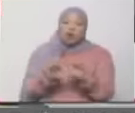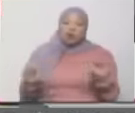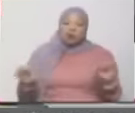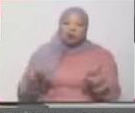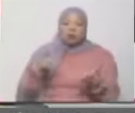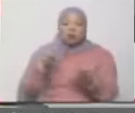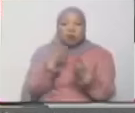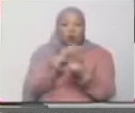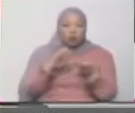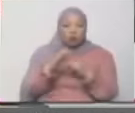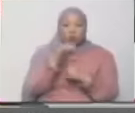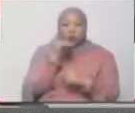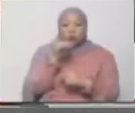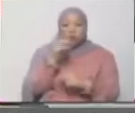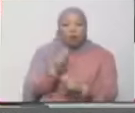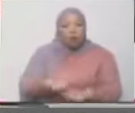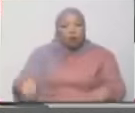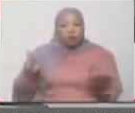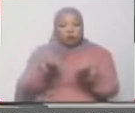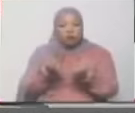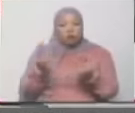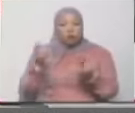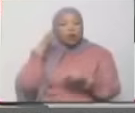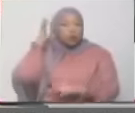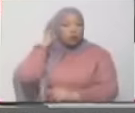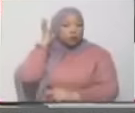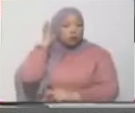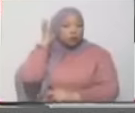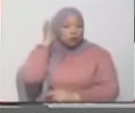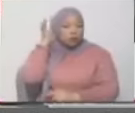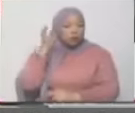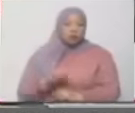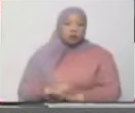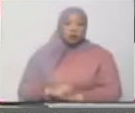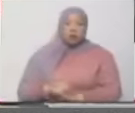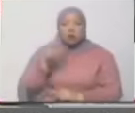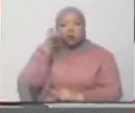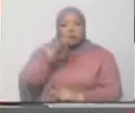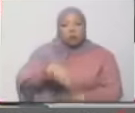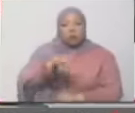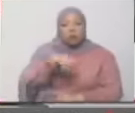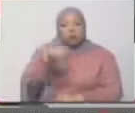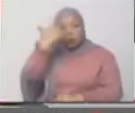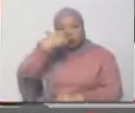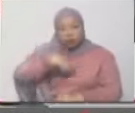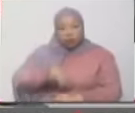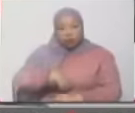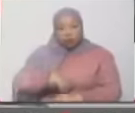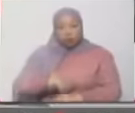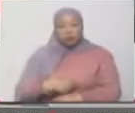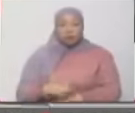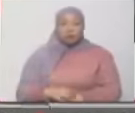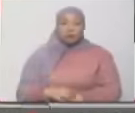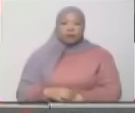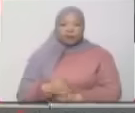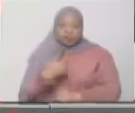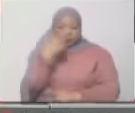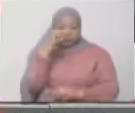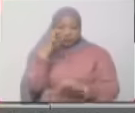la cultura, los valores, la conciencia, que es el poder del ser humano en lo